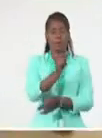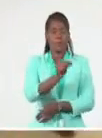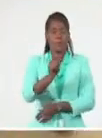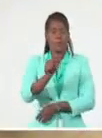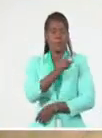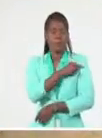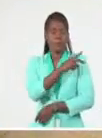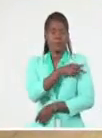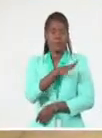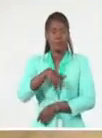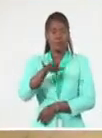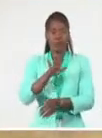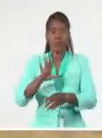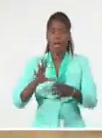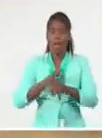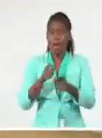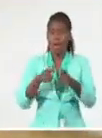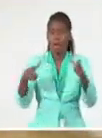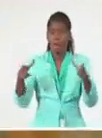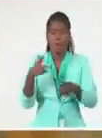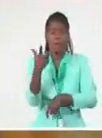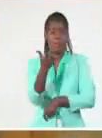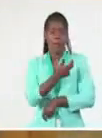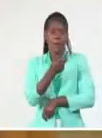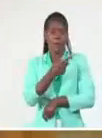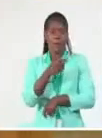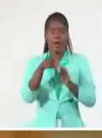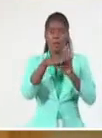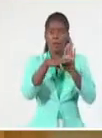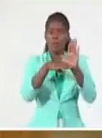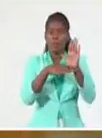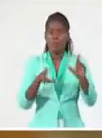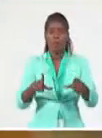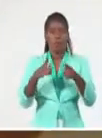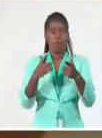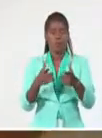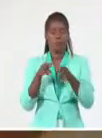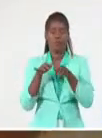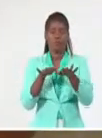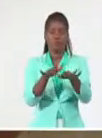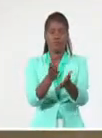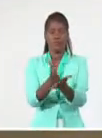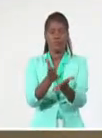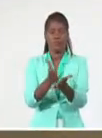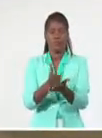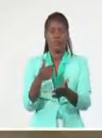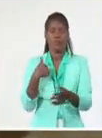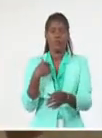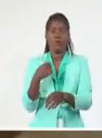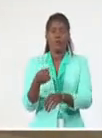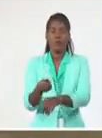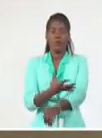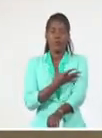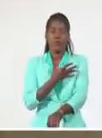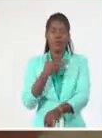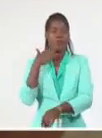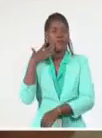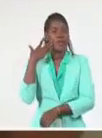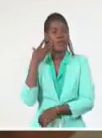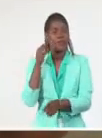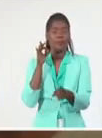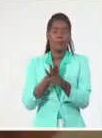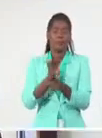niños inmunizados y siguiendo todos los protocolos sanitarios estoy feliz de comenzar a dar inicio con mis profesores